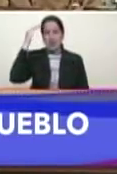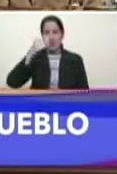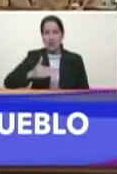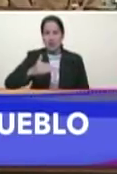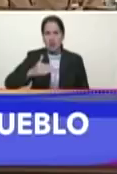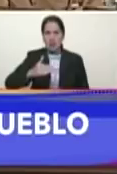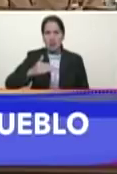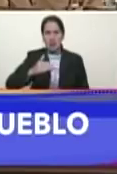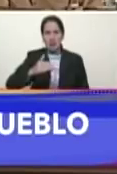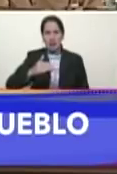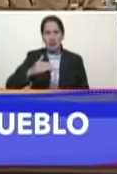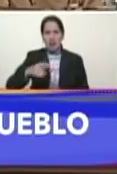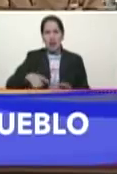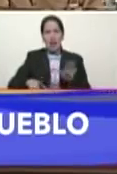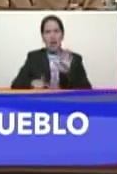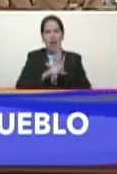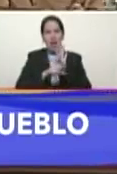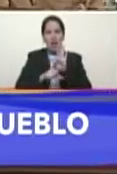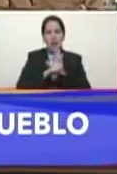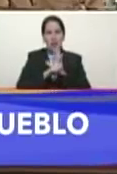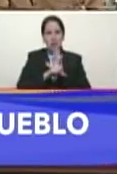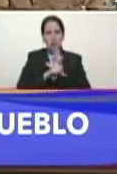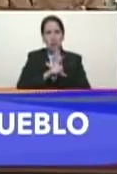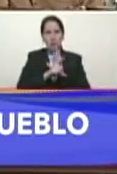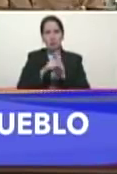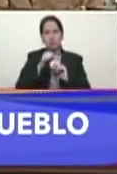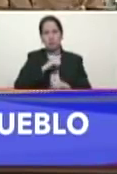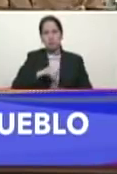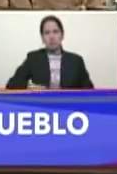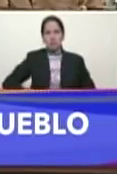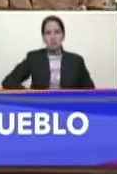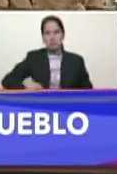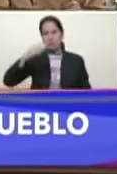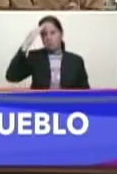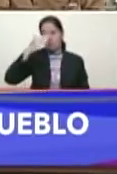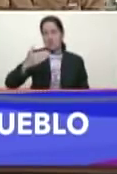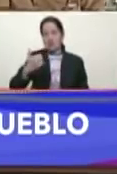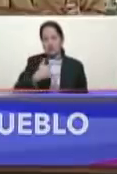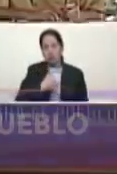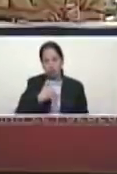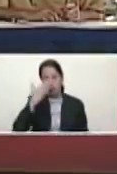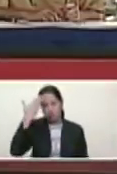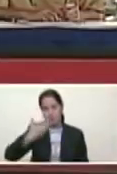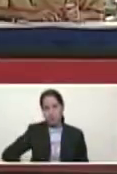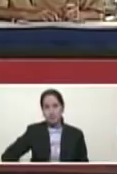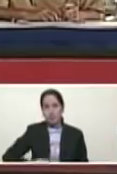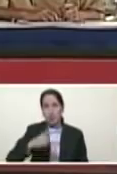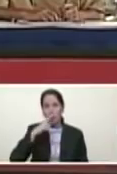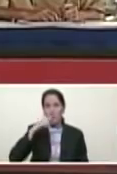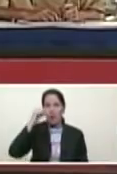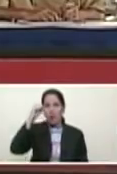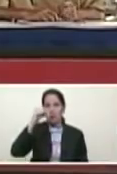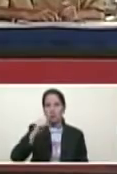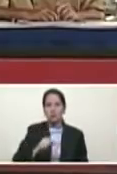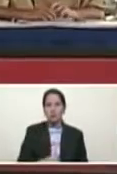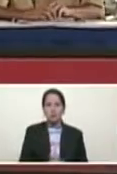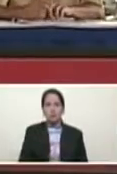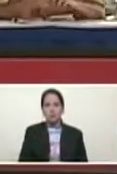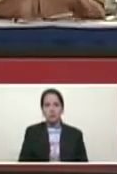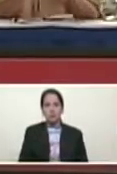legítimo, de nuestra Fuerza Armada Nacional Bolivariana, lo tienes aquí presente, y se llama Nicolás Maduro